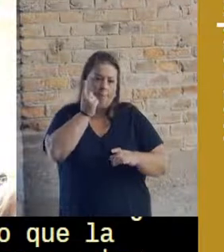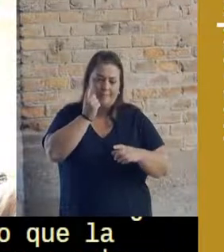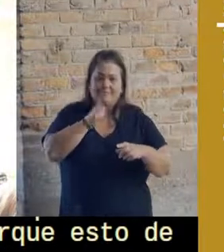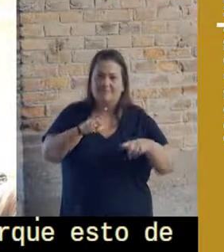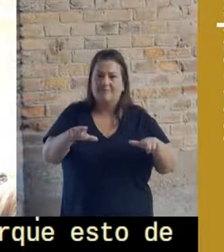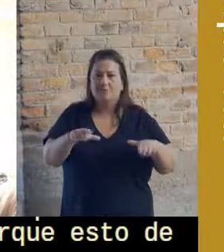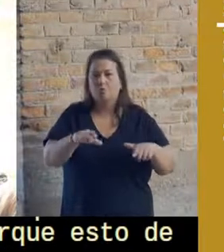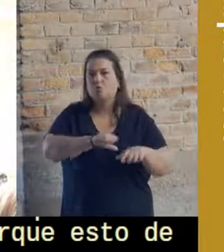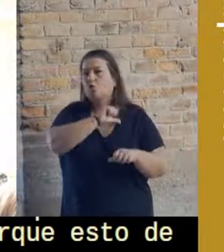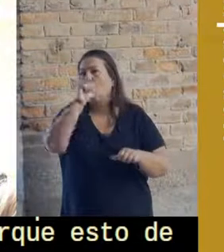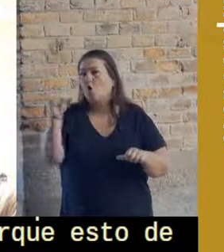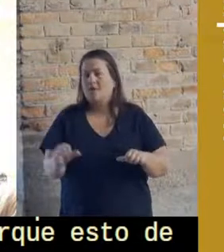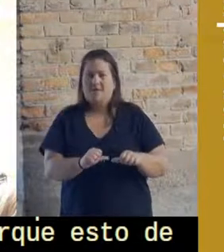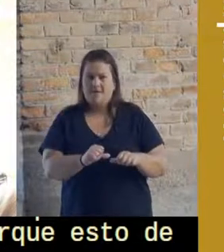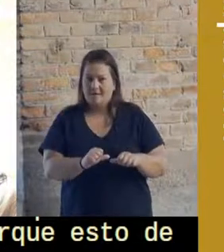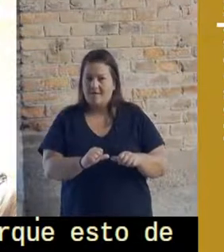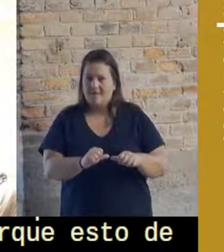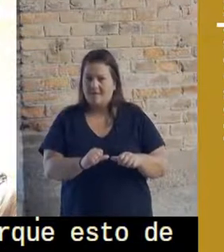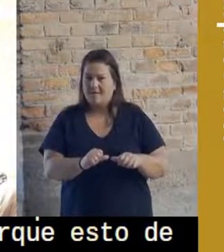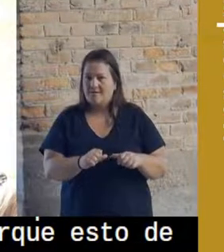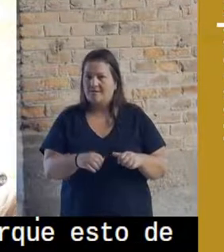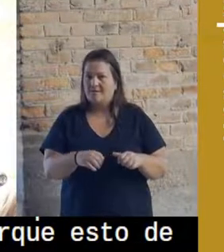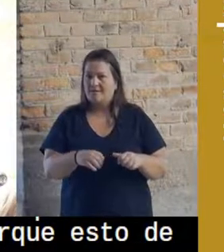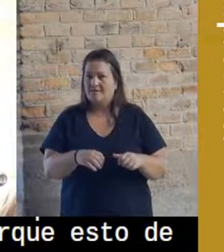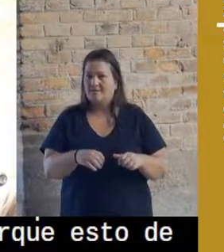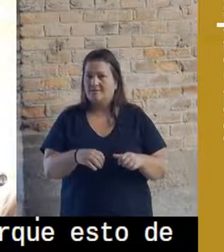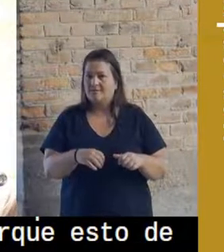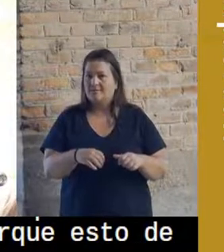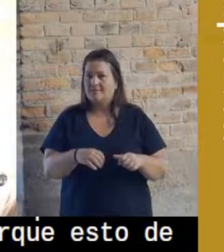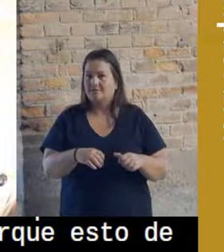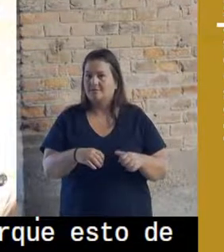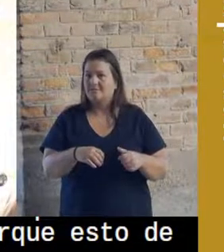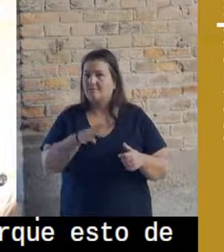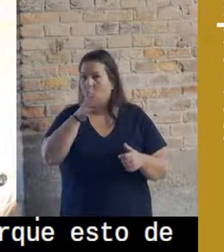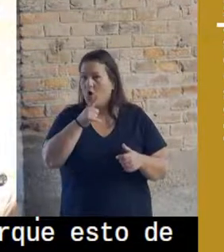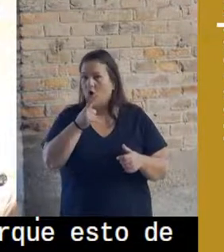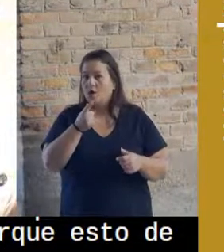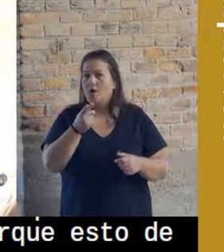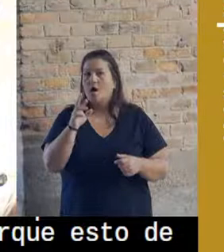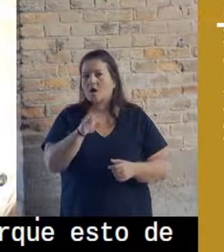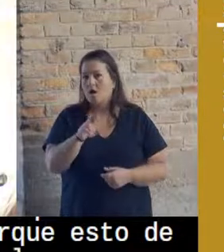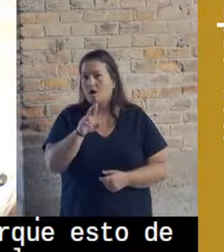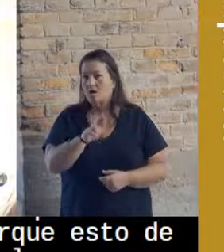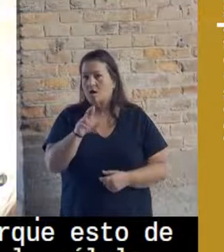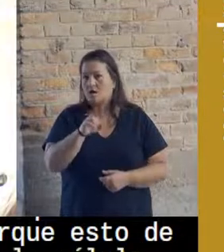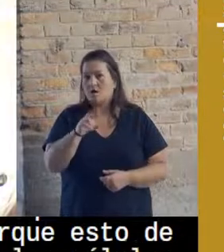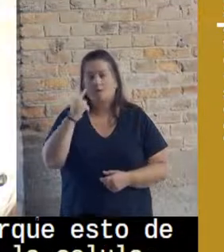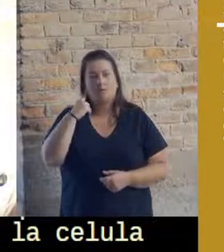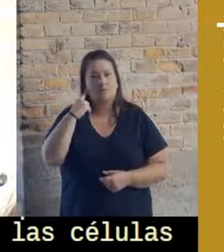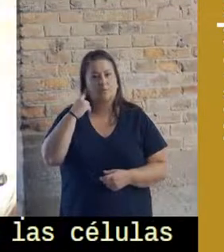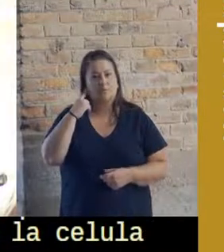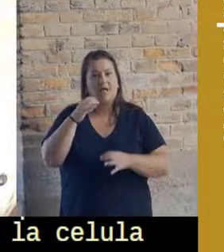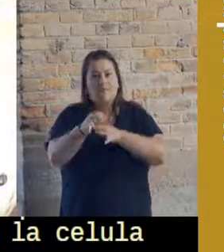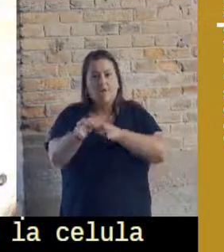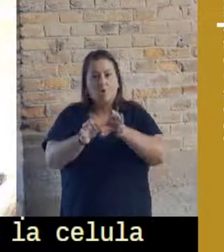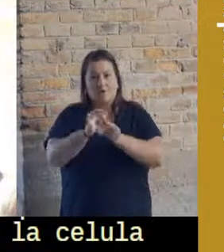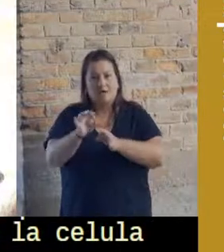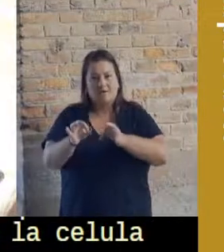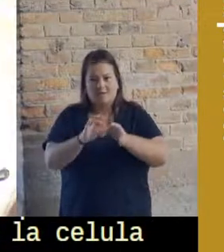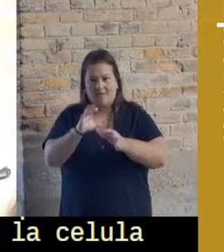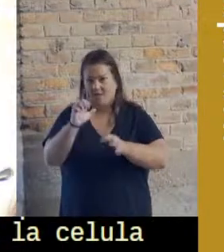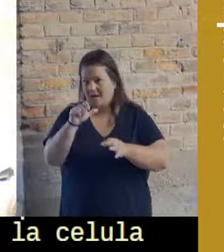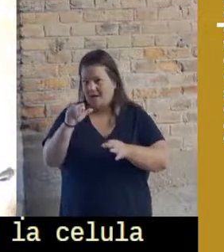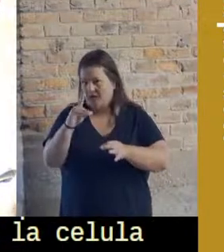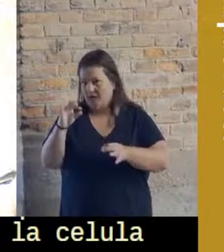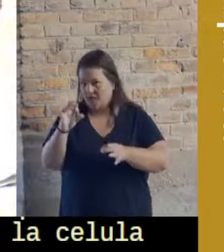de estar todo el día ahí no porque es un machaque continuo a las células ciliadas que en